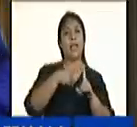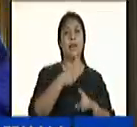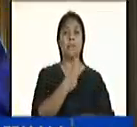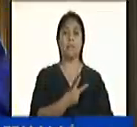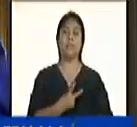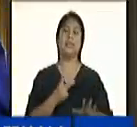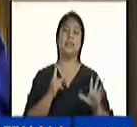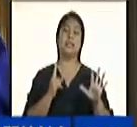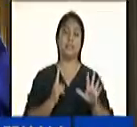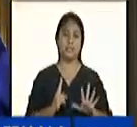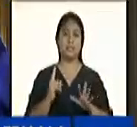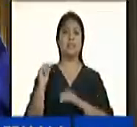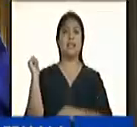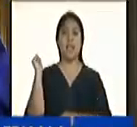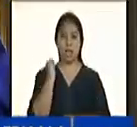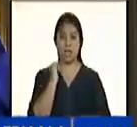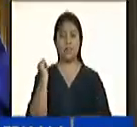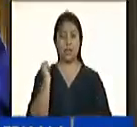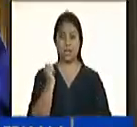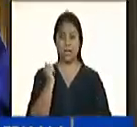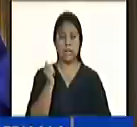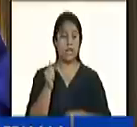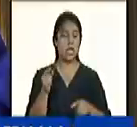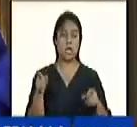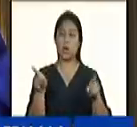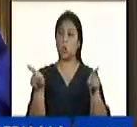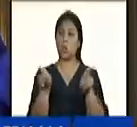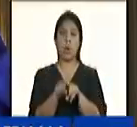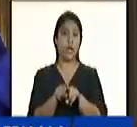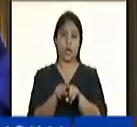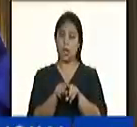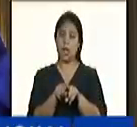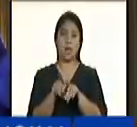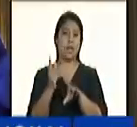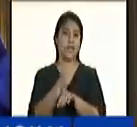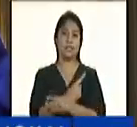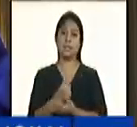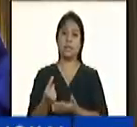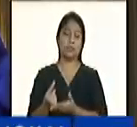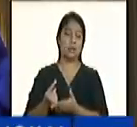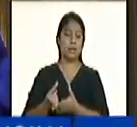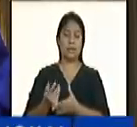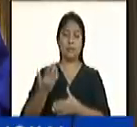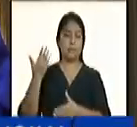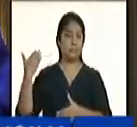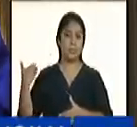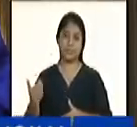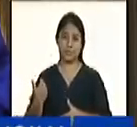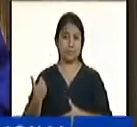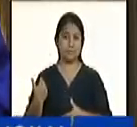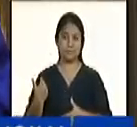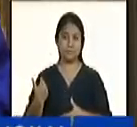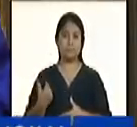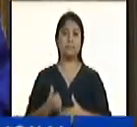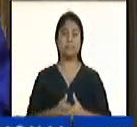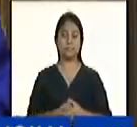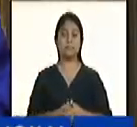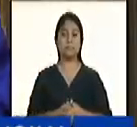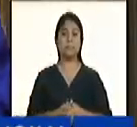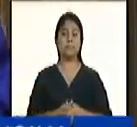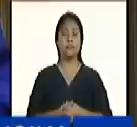abril, se mantienen exactamente igual que las adoptadas la semana